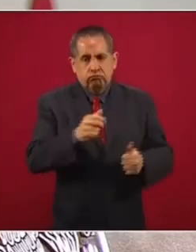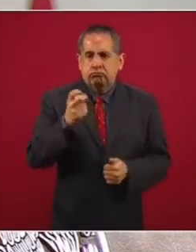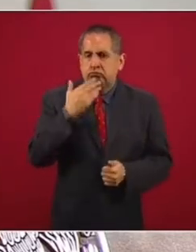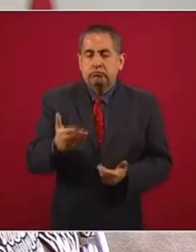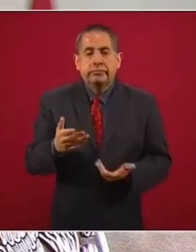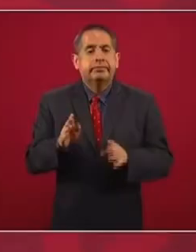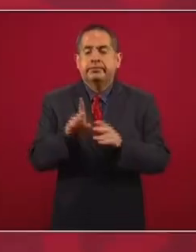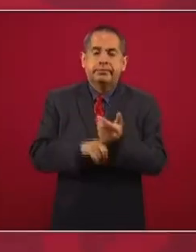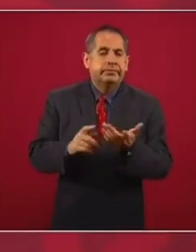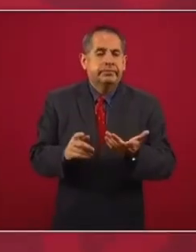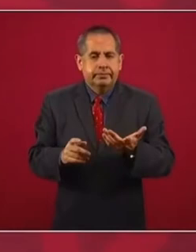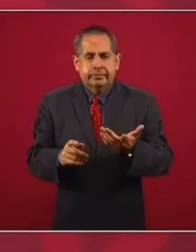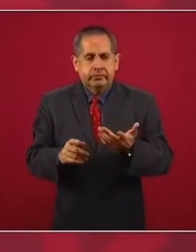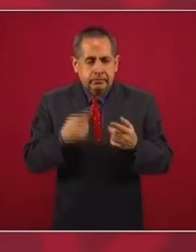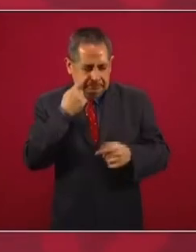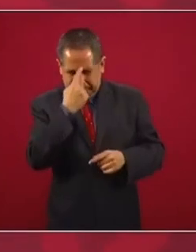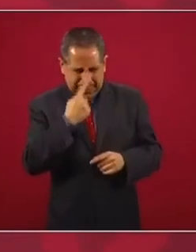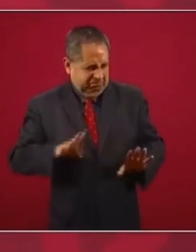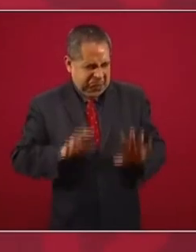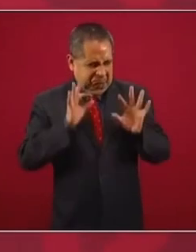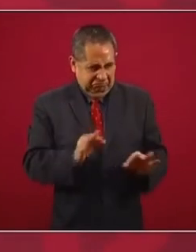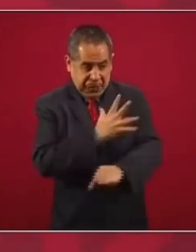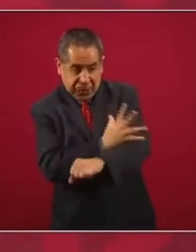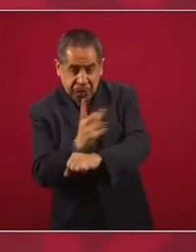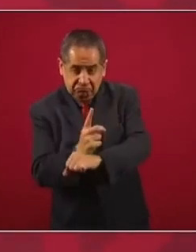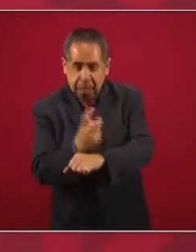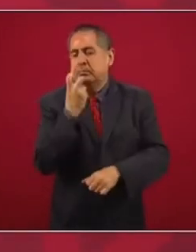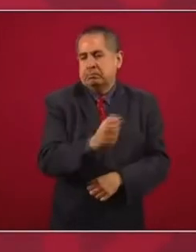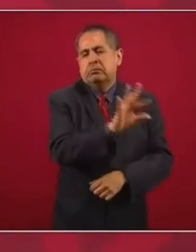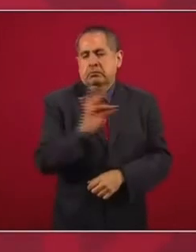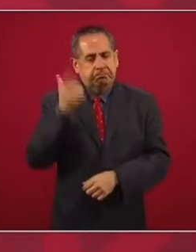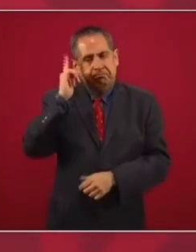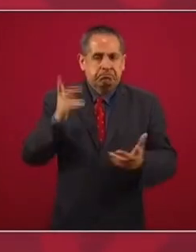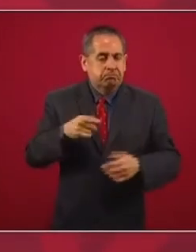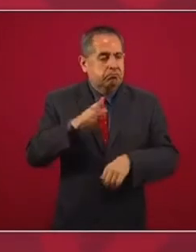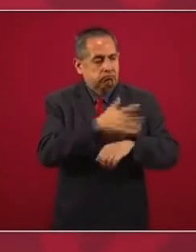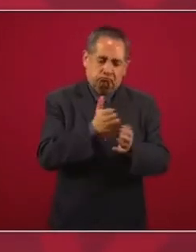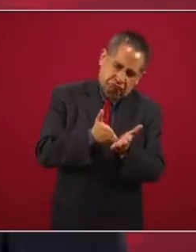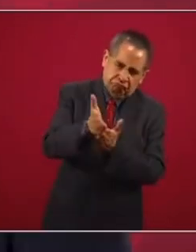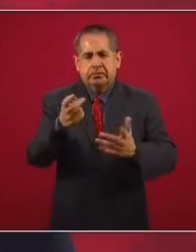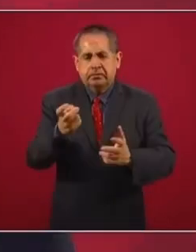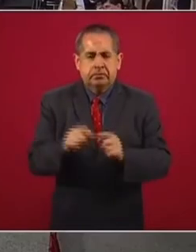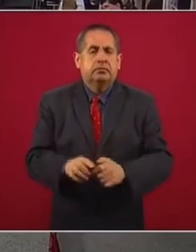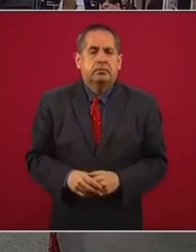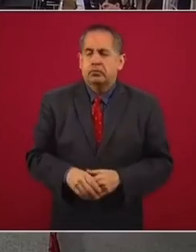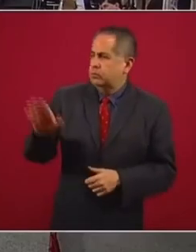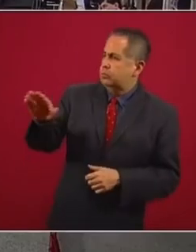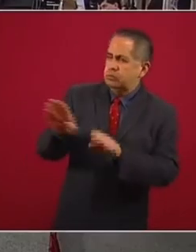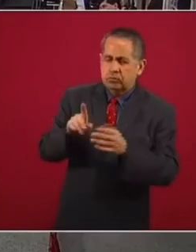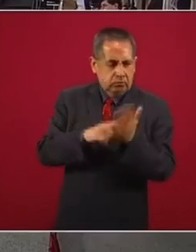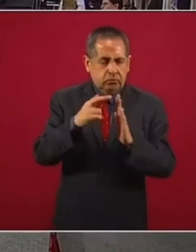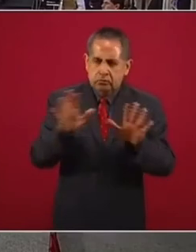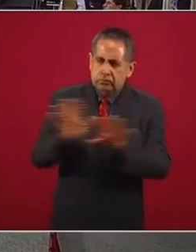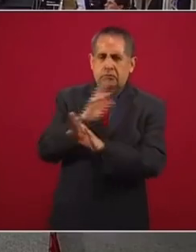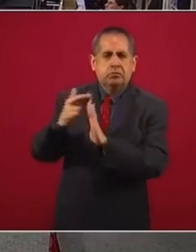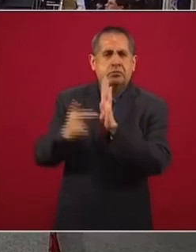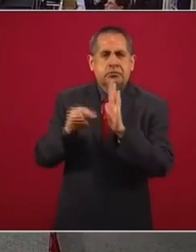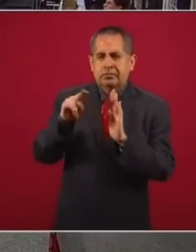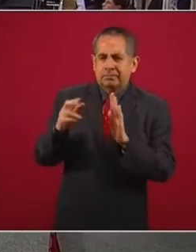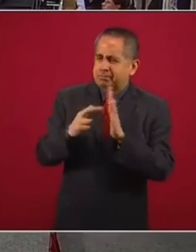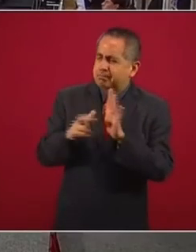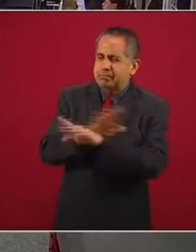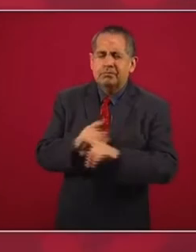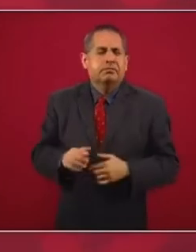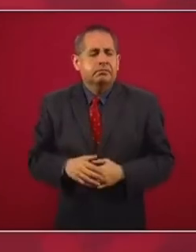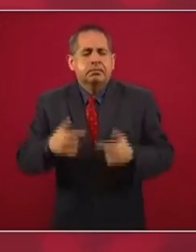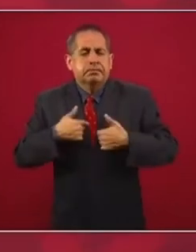gente, repito, más idónea por su integridad, por su rectitud. ¿Y sobre una reforma a este organismo?